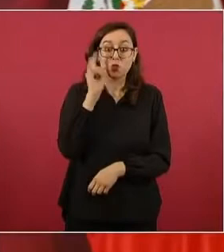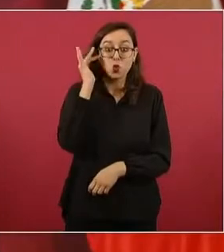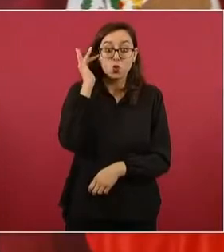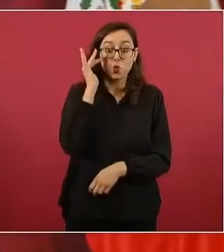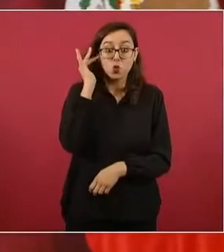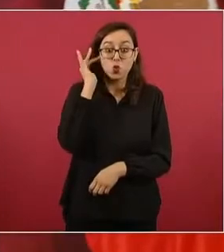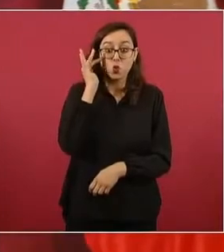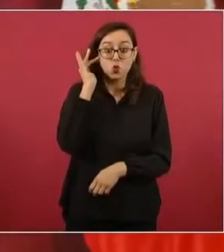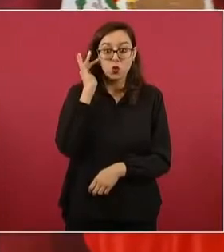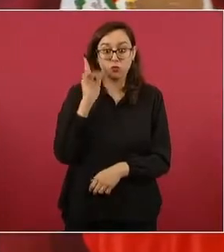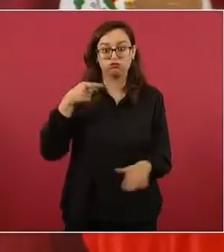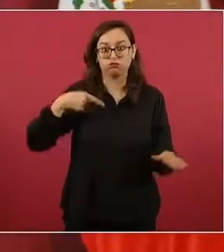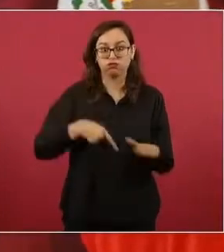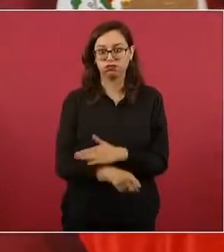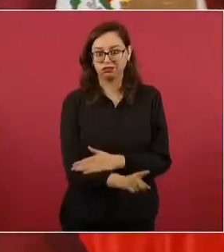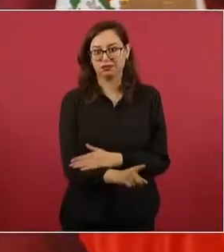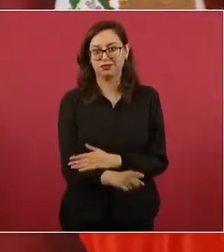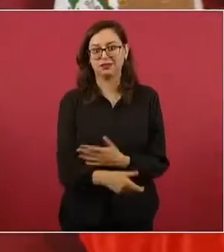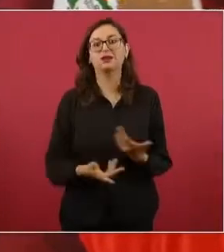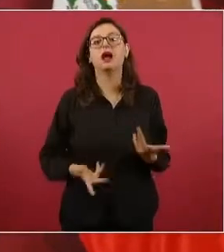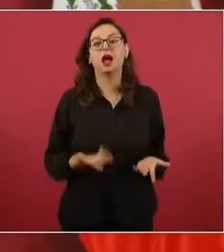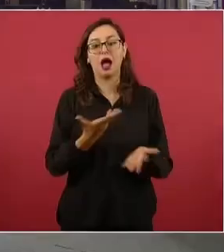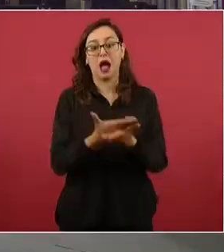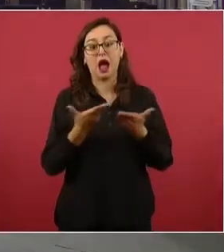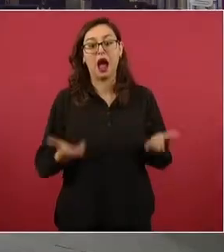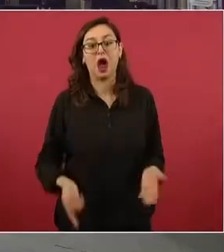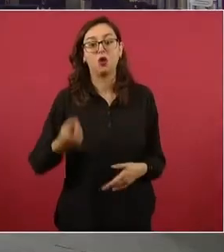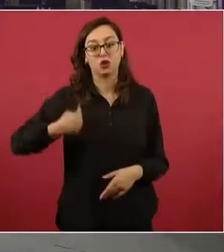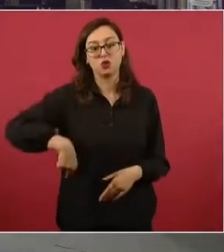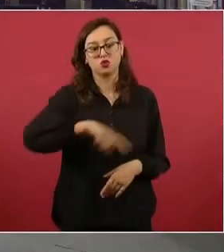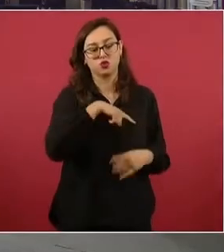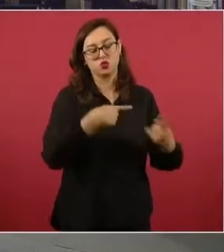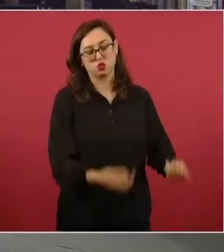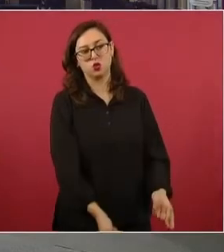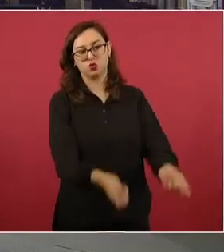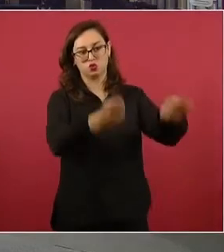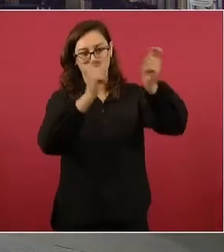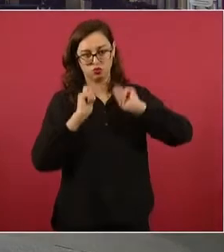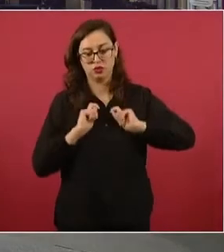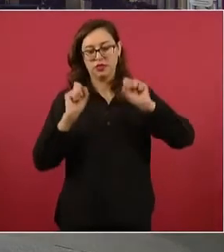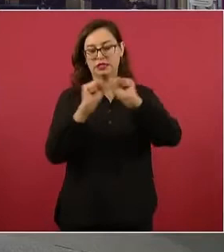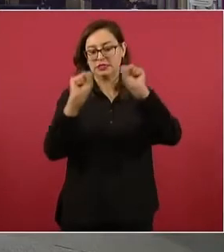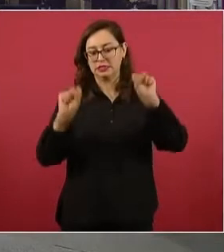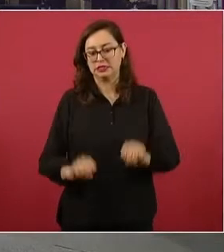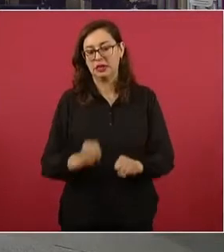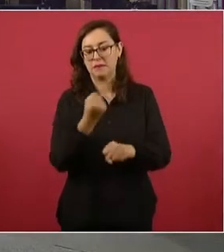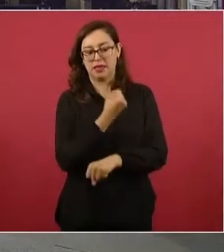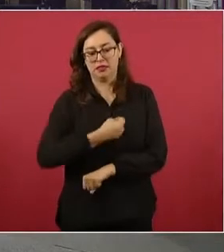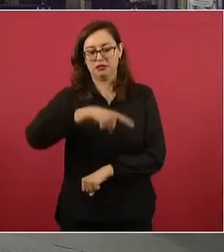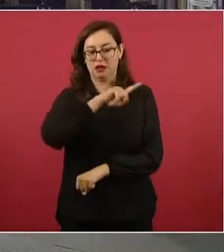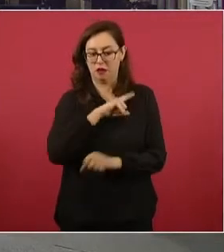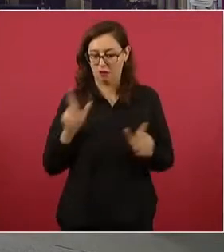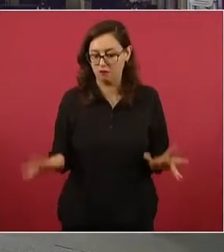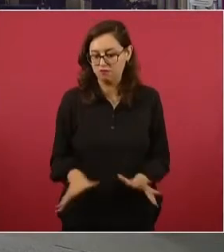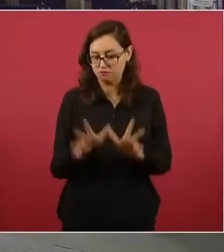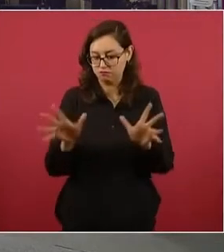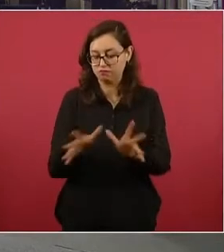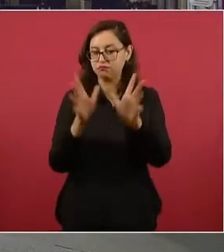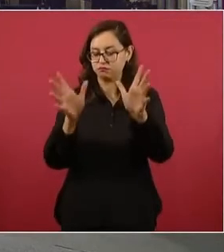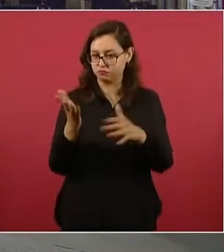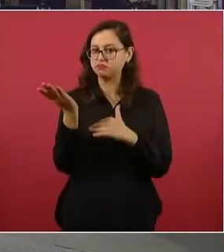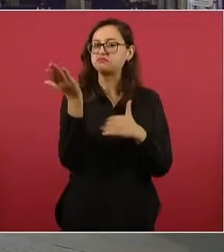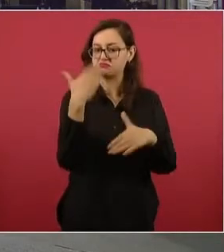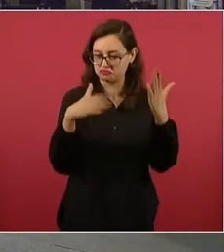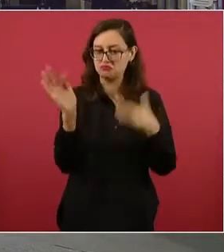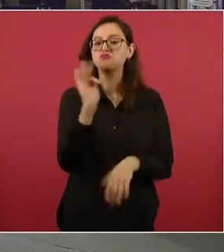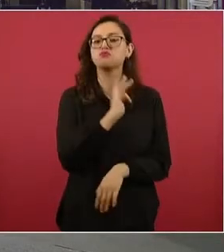todo el sistema de salud pública y lo vamos a lograr. Así es, señor presidente, y precisamente este fin de semana el doctor Pedro